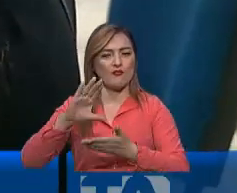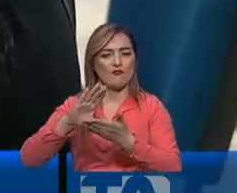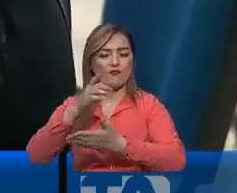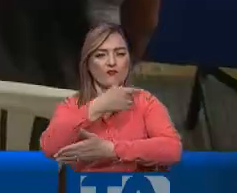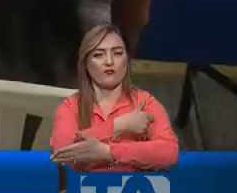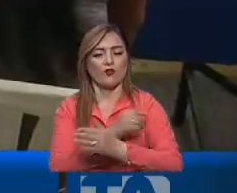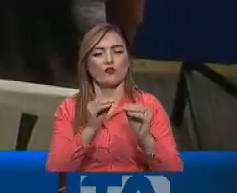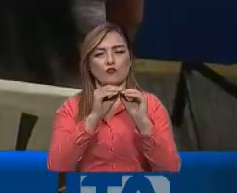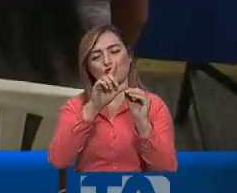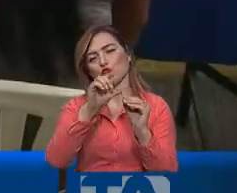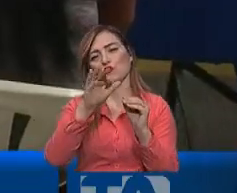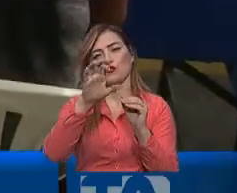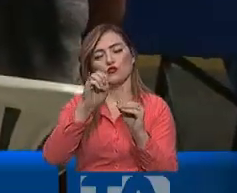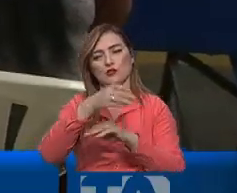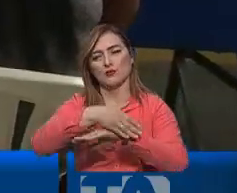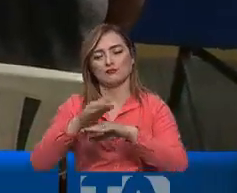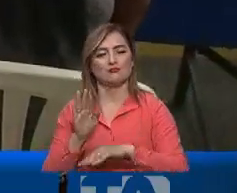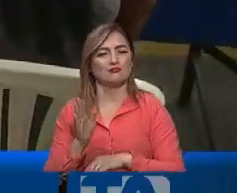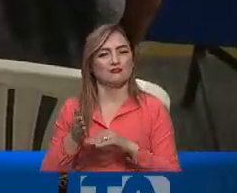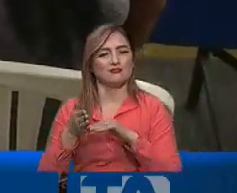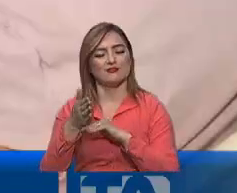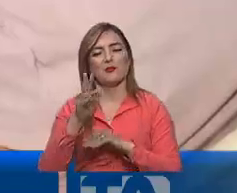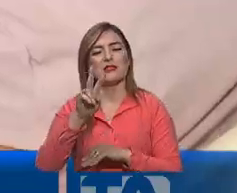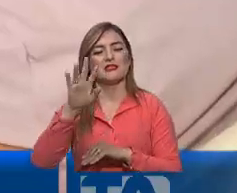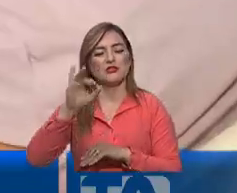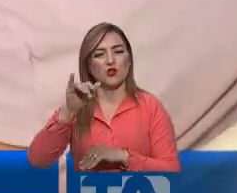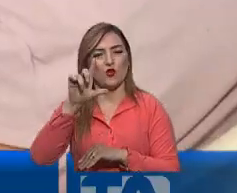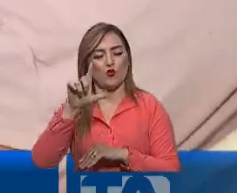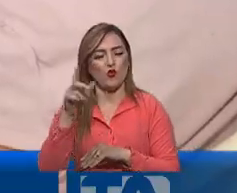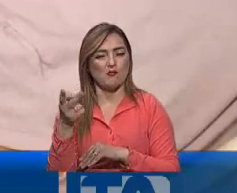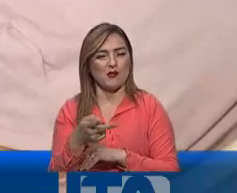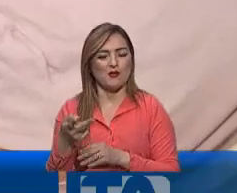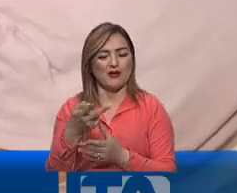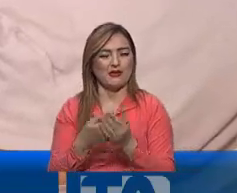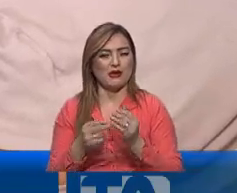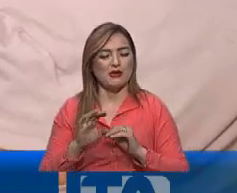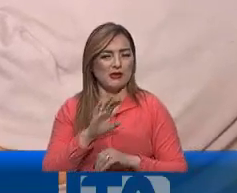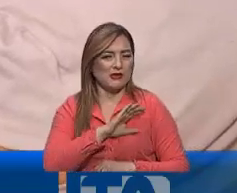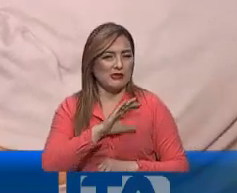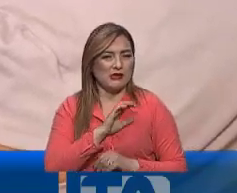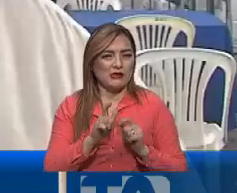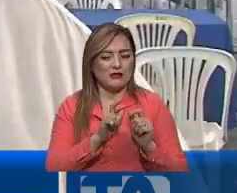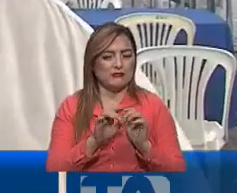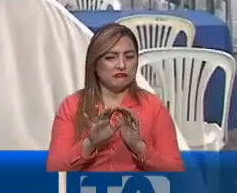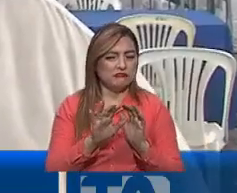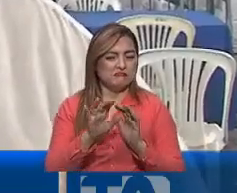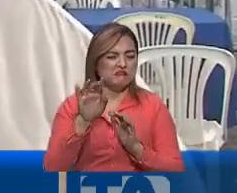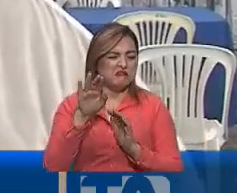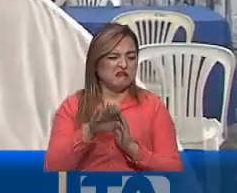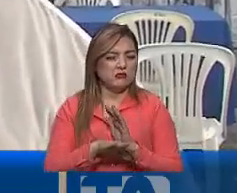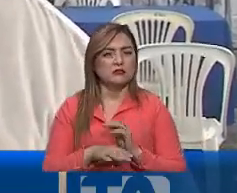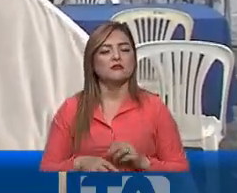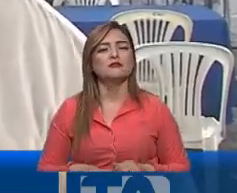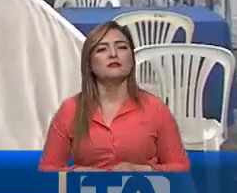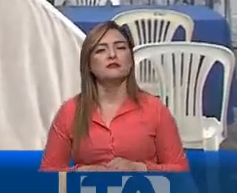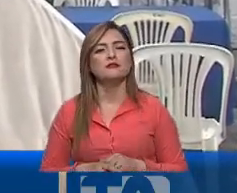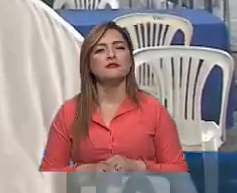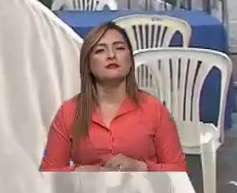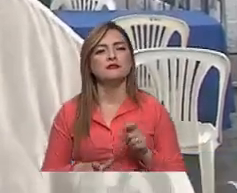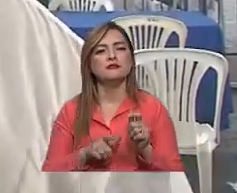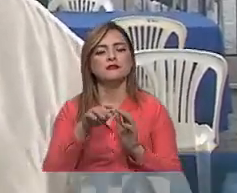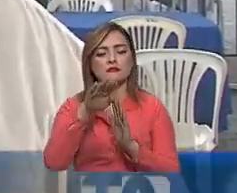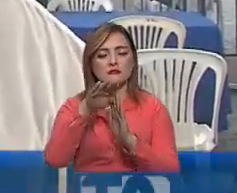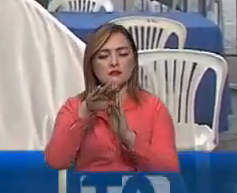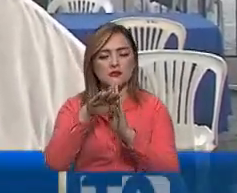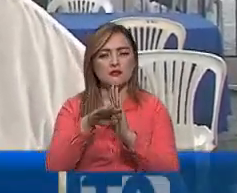de Mucholote y en la avenida 25 de Julio, ambos municipales, aún la afluencia es bastante baja. Disminuyó la afluencia de